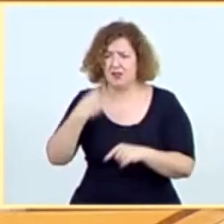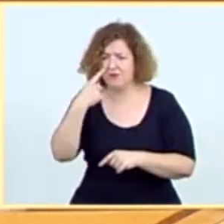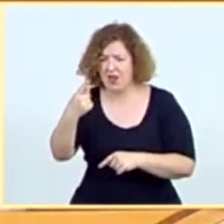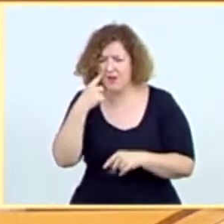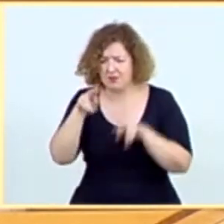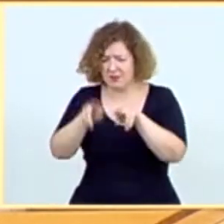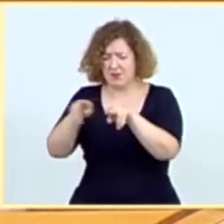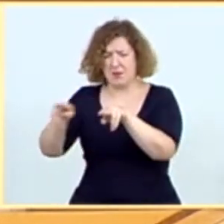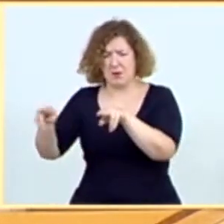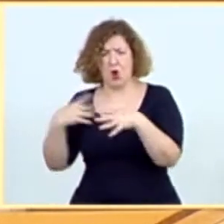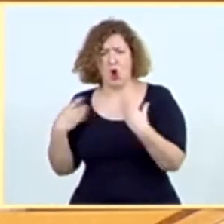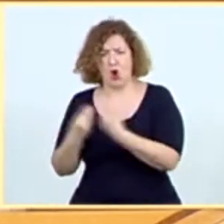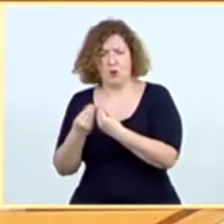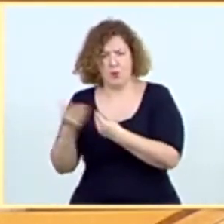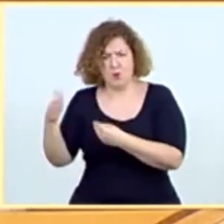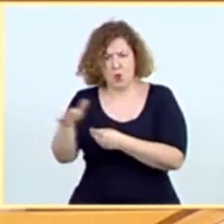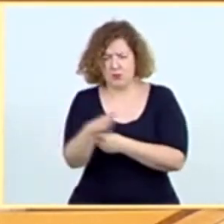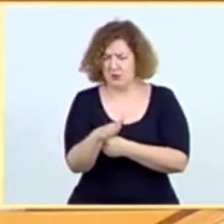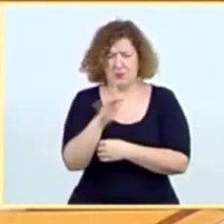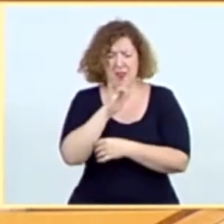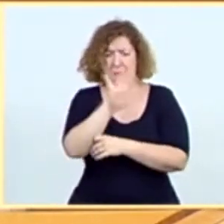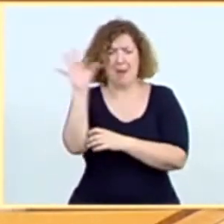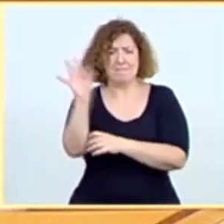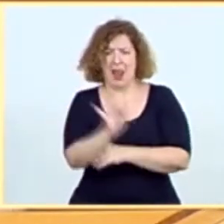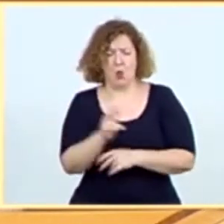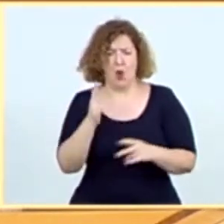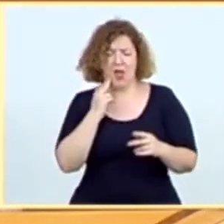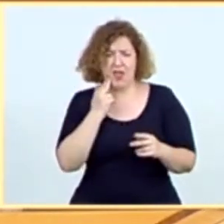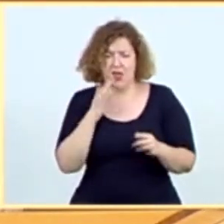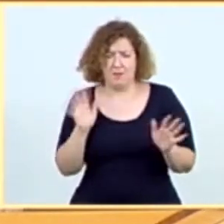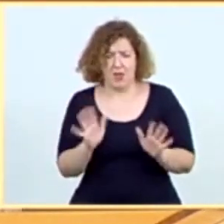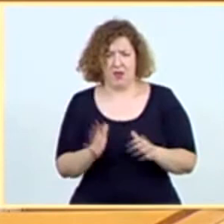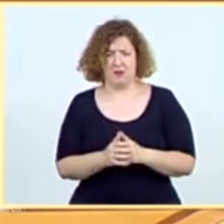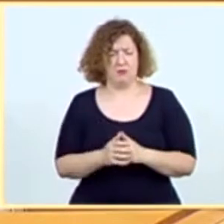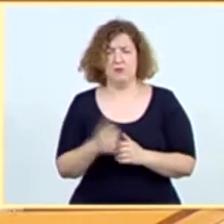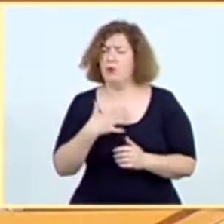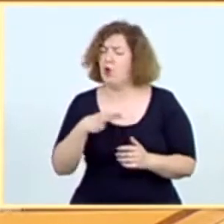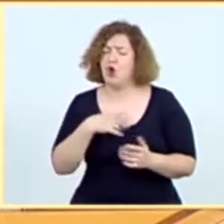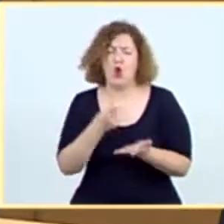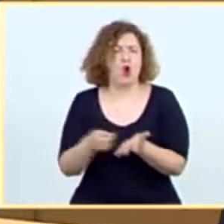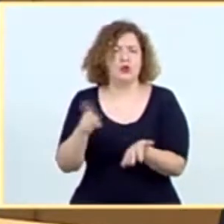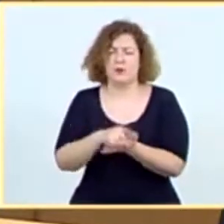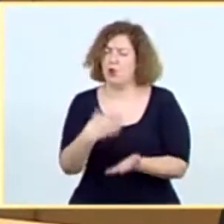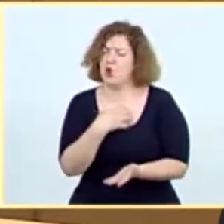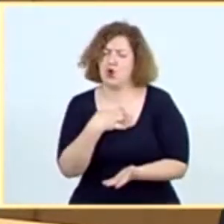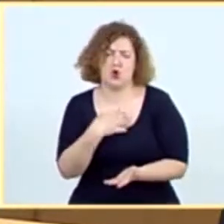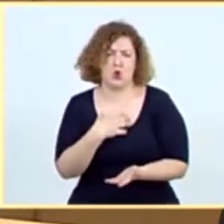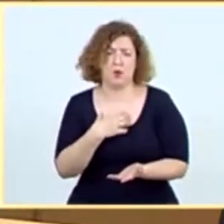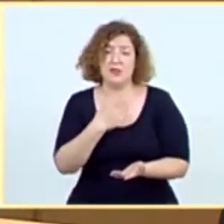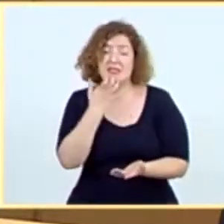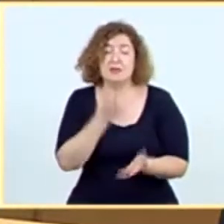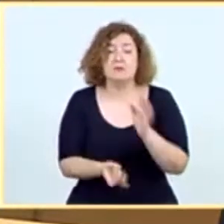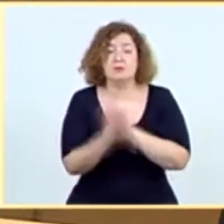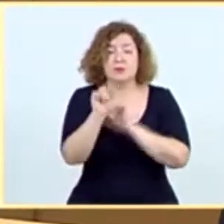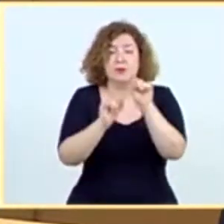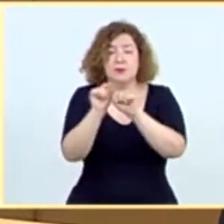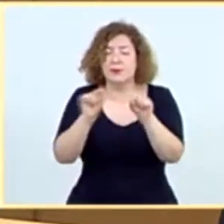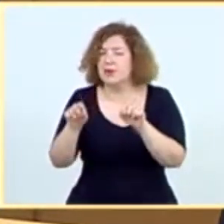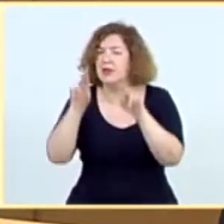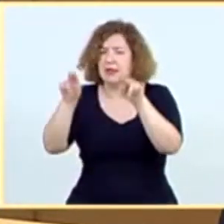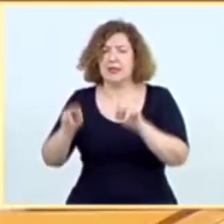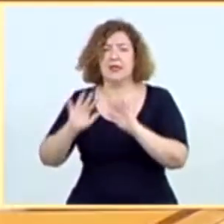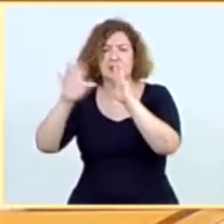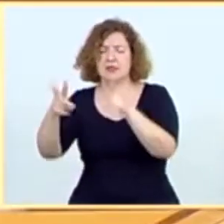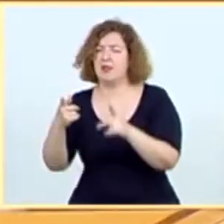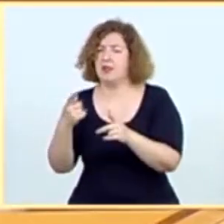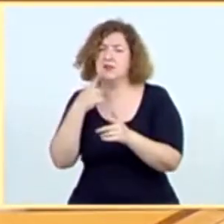otros residentes, ni en la peor película de terror. Esto no puede volver a suceder, señor Iglesias. Si hay un rebrote, los ancianos y las residencias